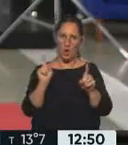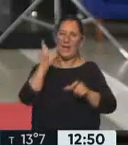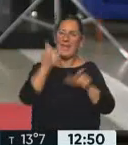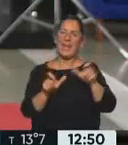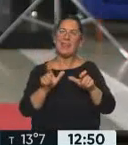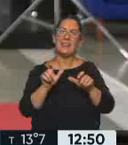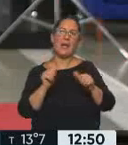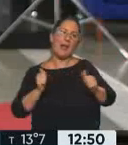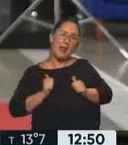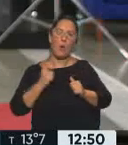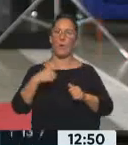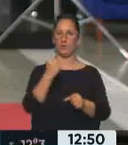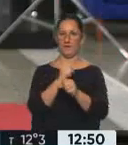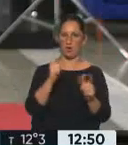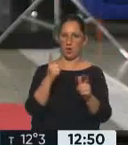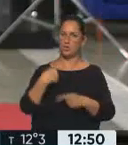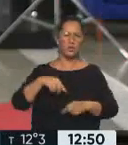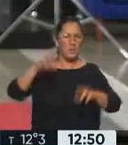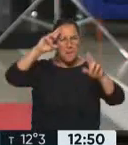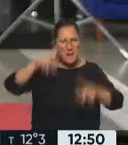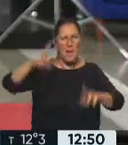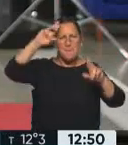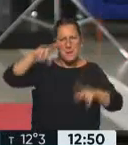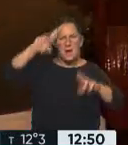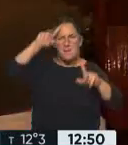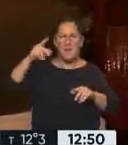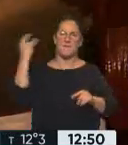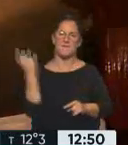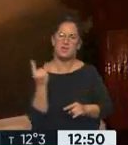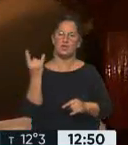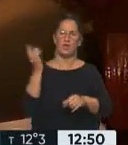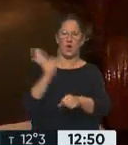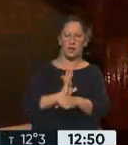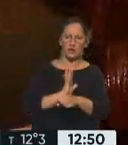Y nosotros tenemos que producir. Y producir ficción es producir trabajo y del bueno.